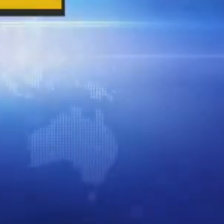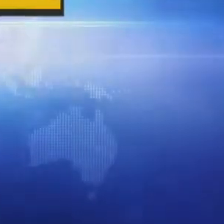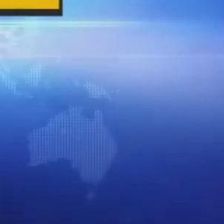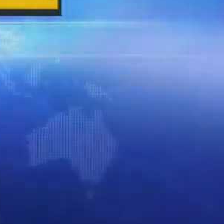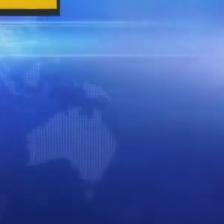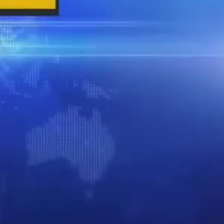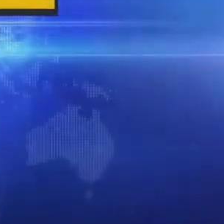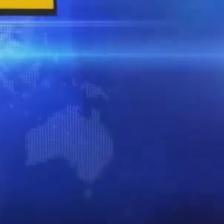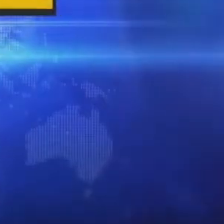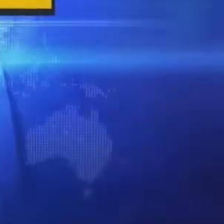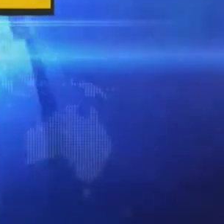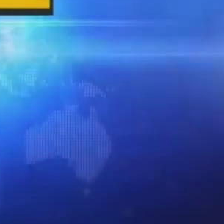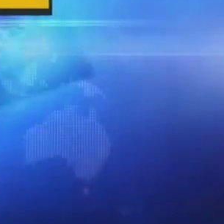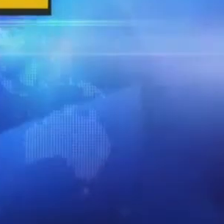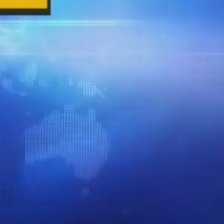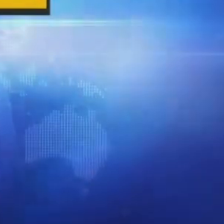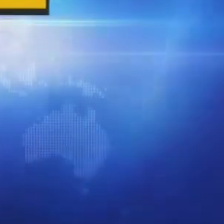ver.